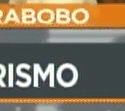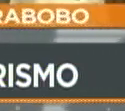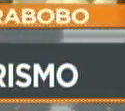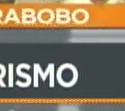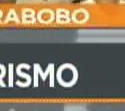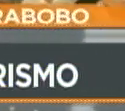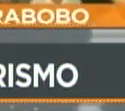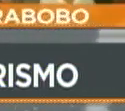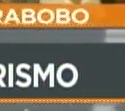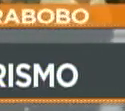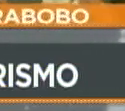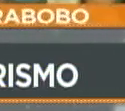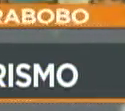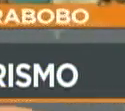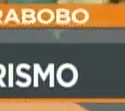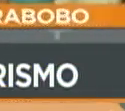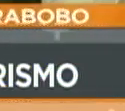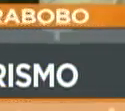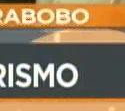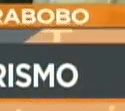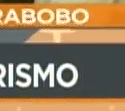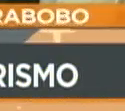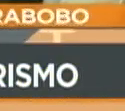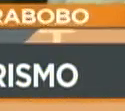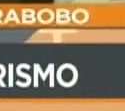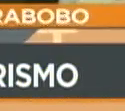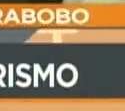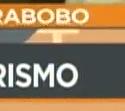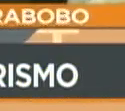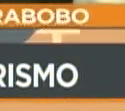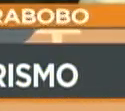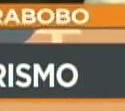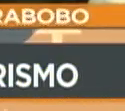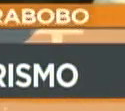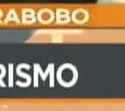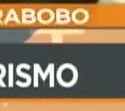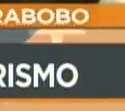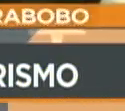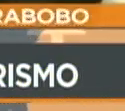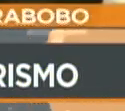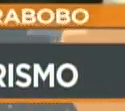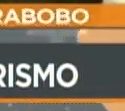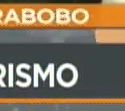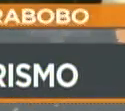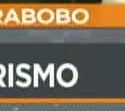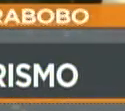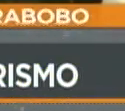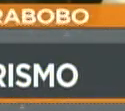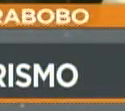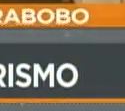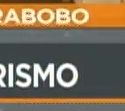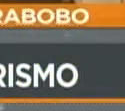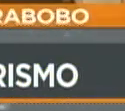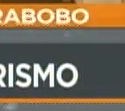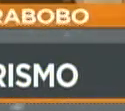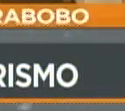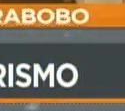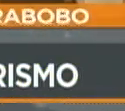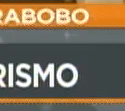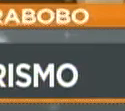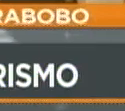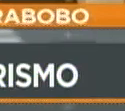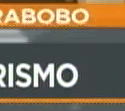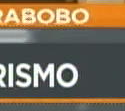Y es historia porque estamos seguros que más temprano que tarde fortaleceremos el poder político en el estado y seguiremos avanzando. De allí es que